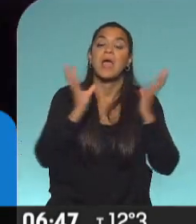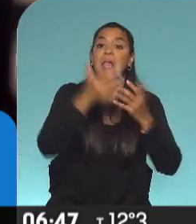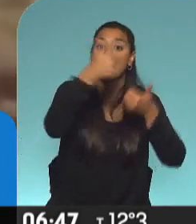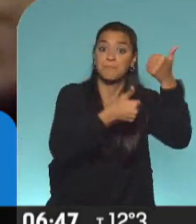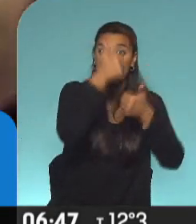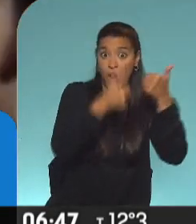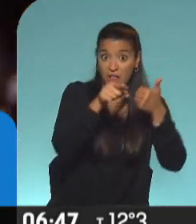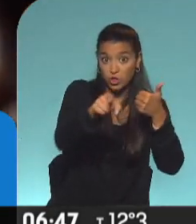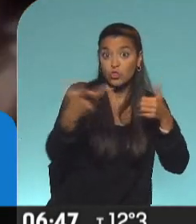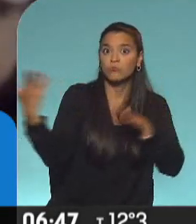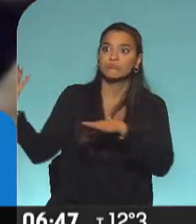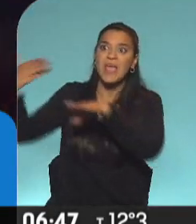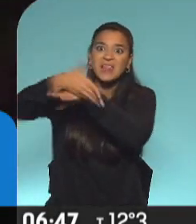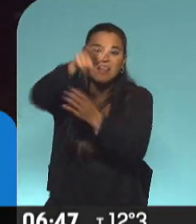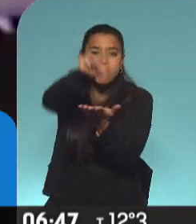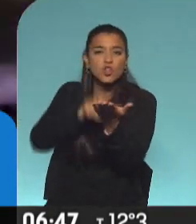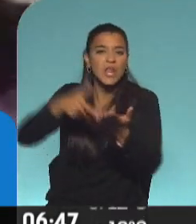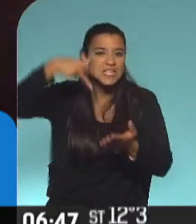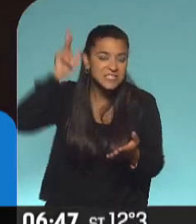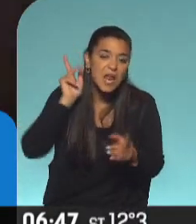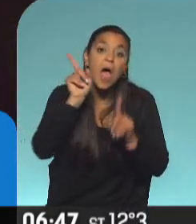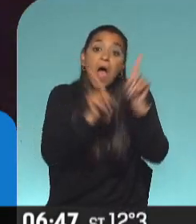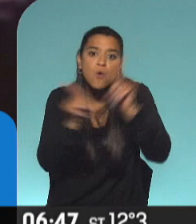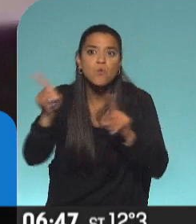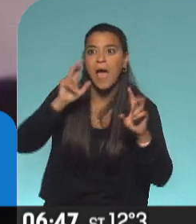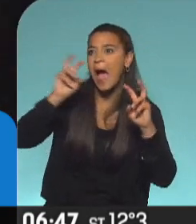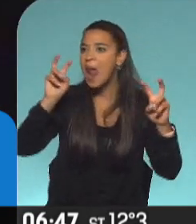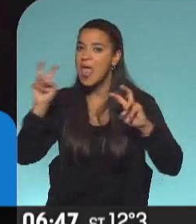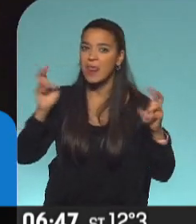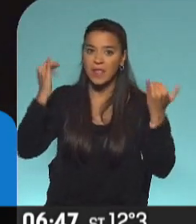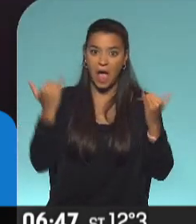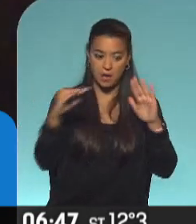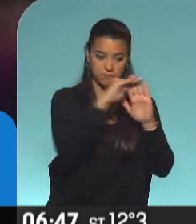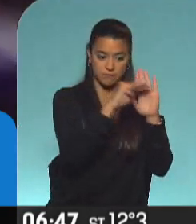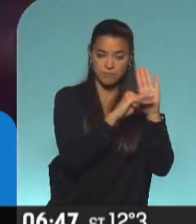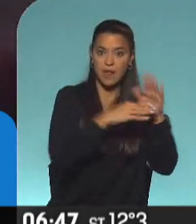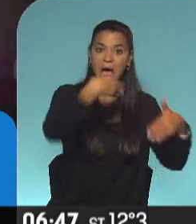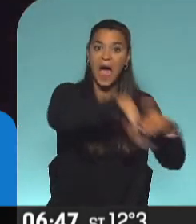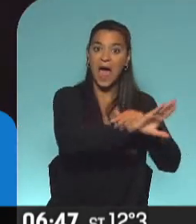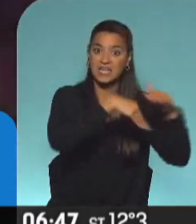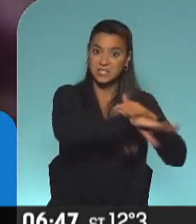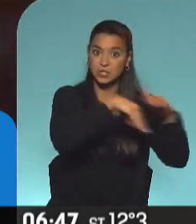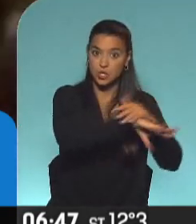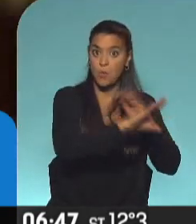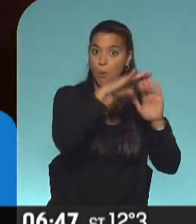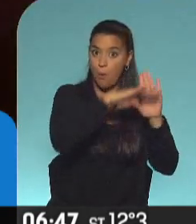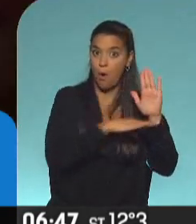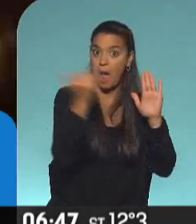después de ingresar por la frontera con Chile, son algunas de las alertas que figuran en los archivos desclasificados.